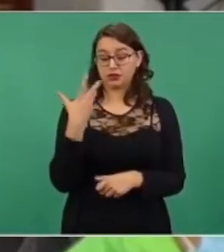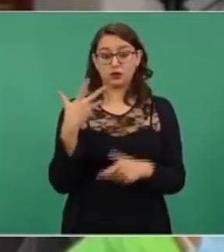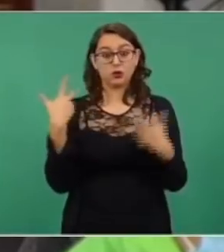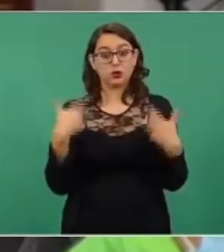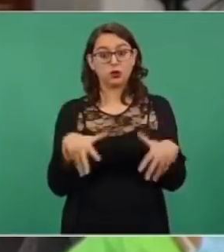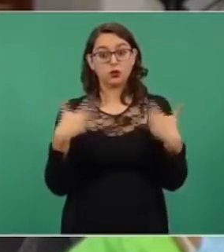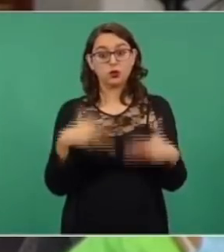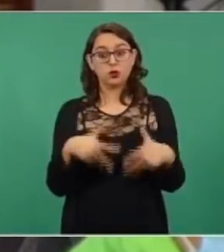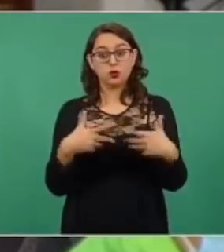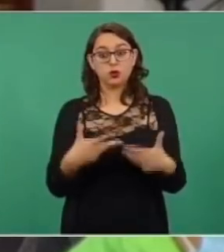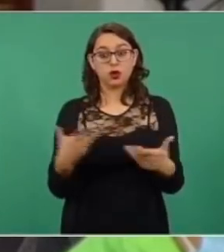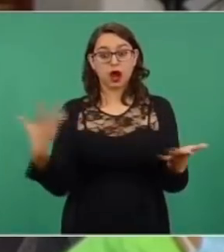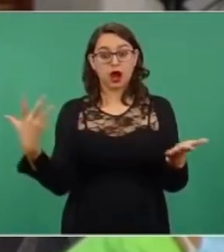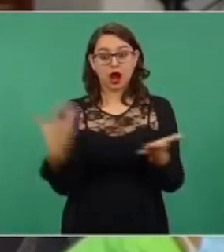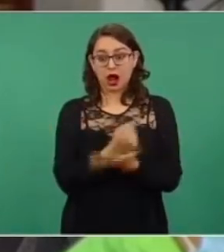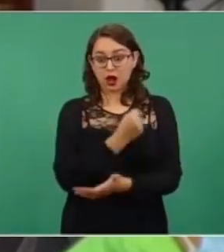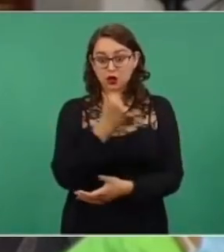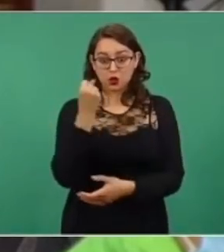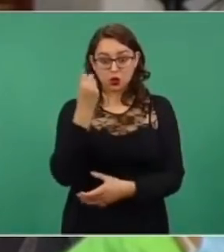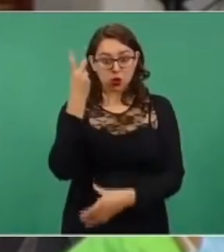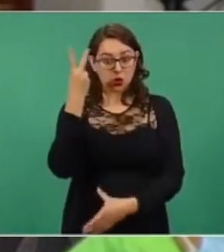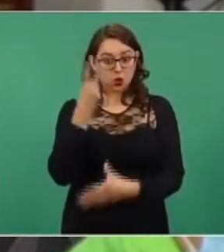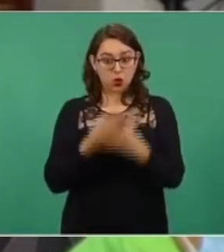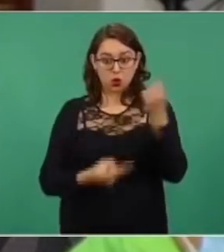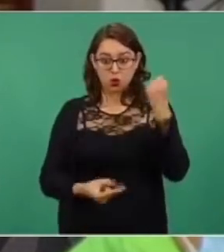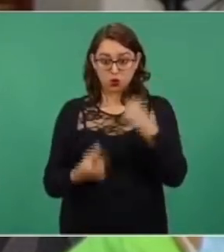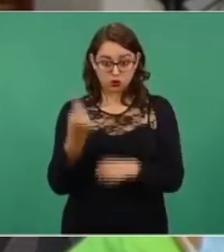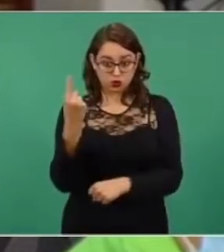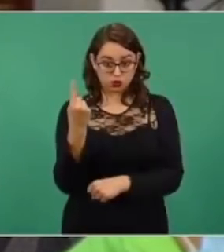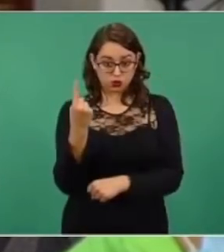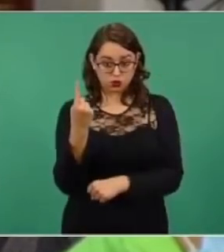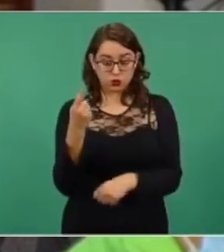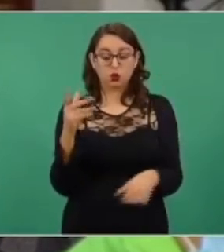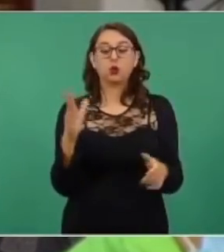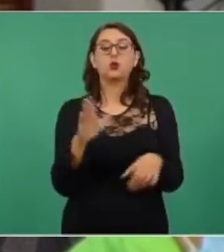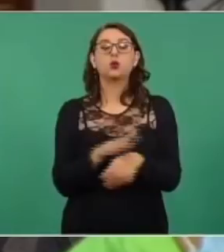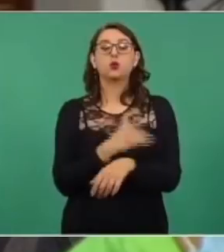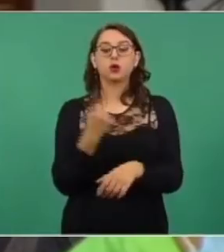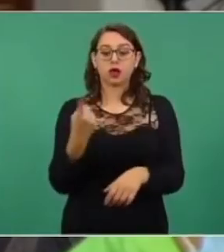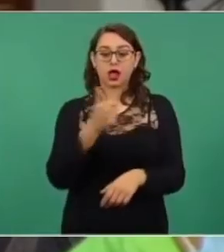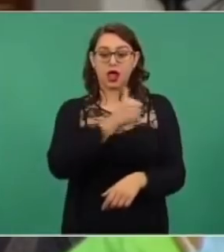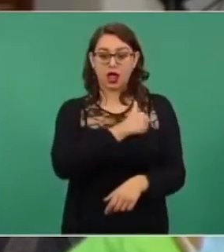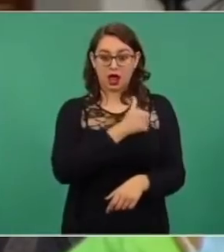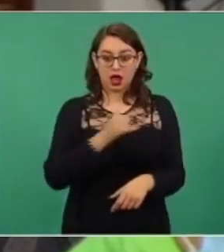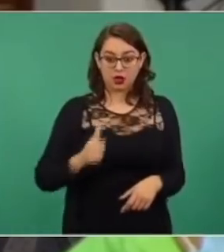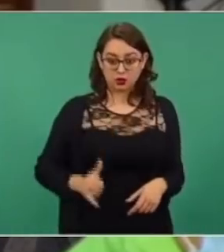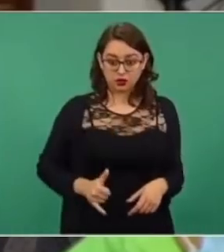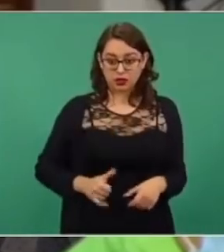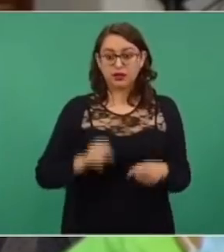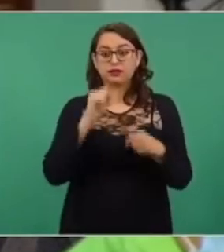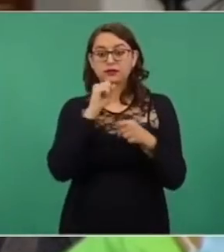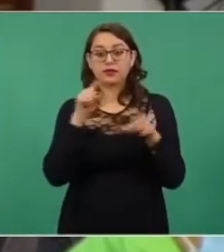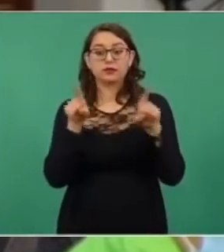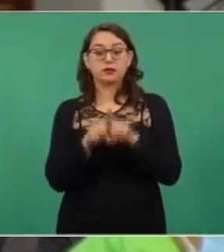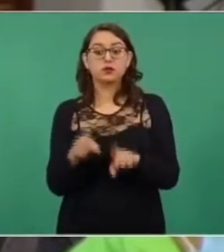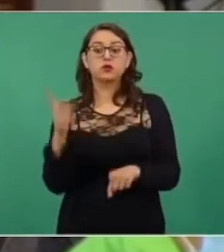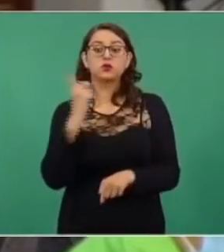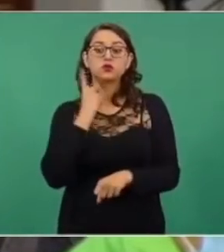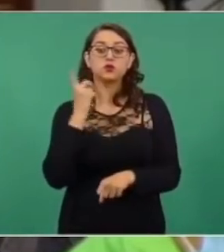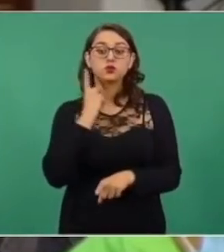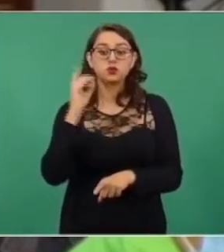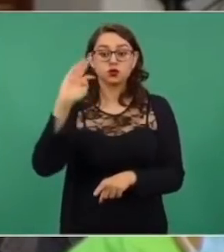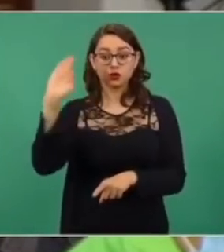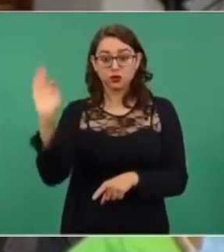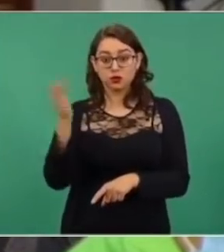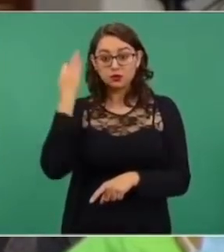históricamente 2 cargos en uno, porque además del ayuntamiento ganó la Diputación Federal porque por error no lo borraron